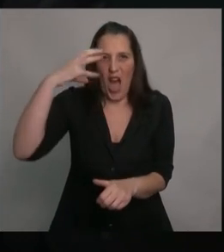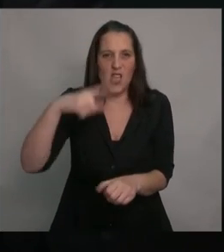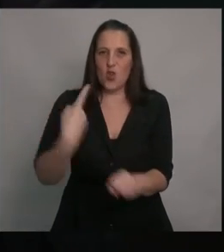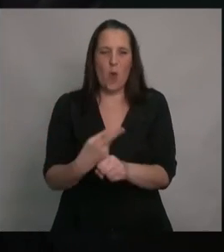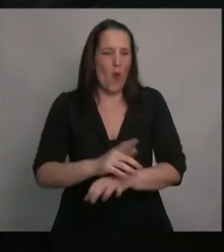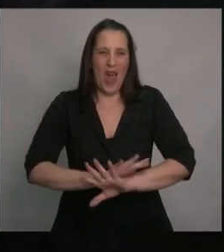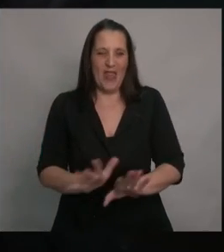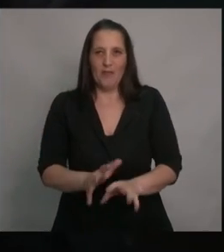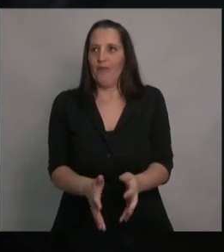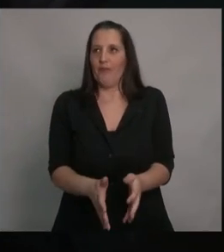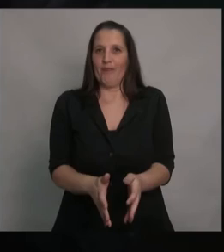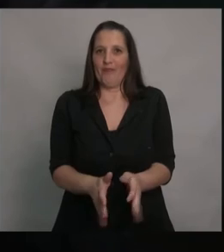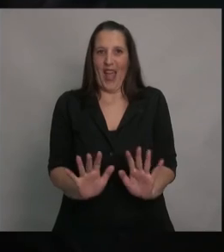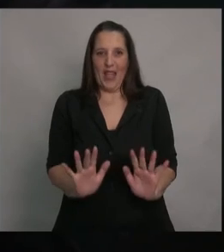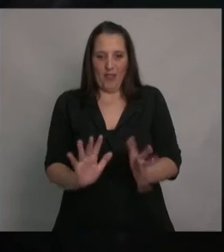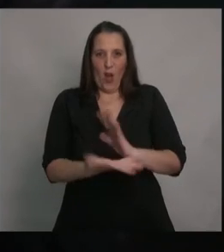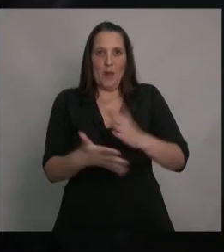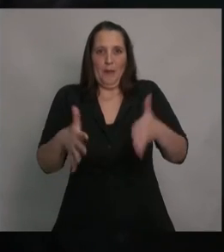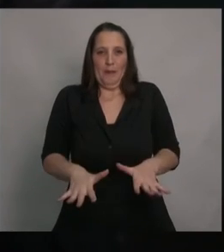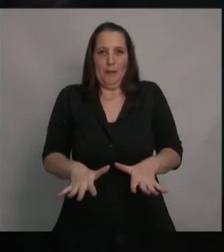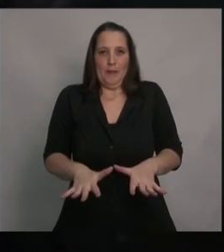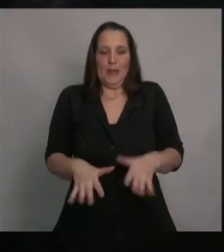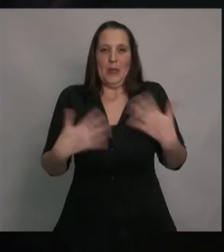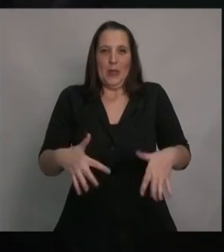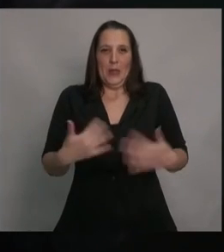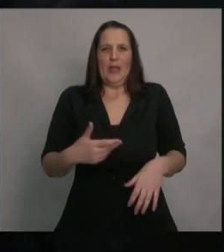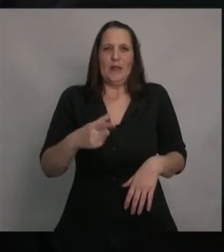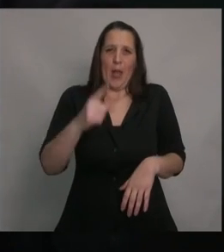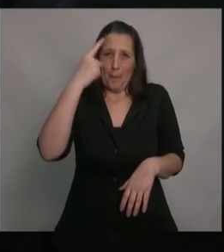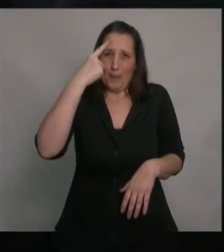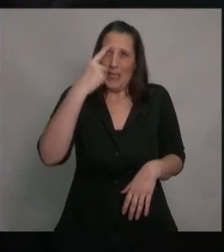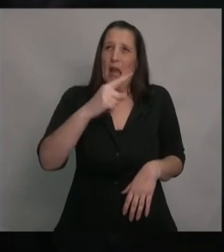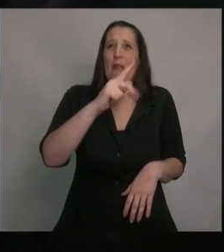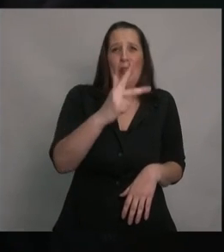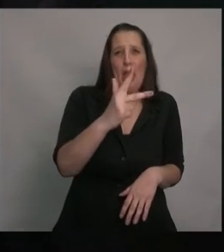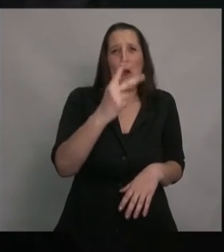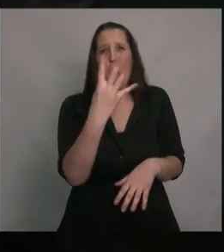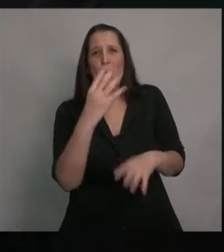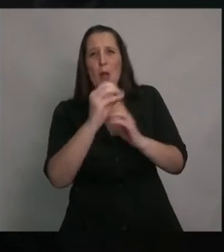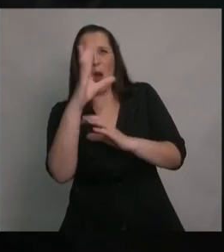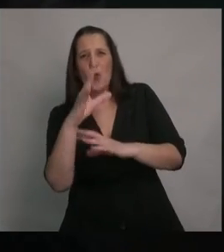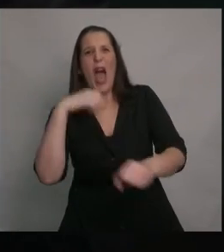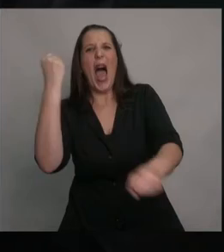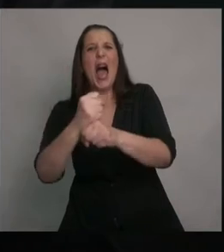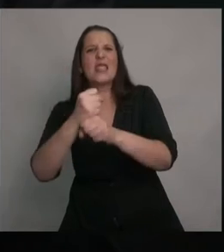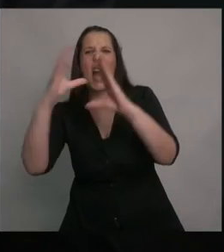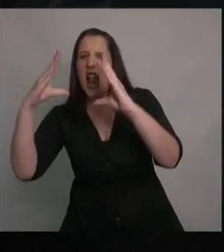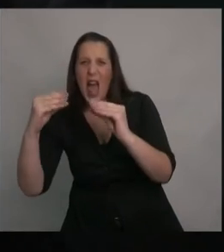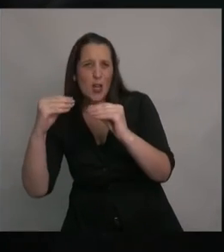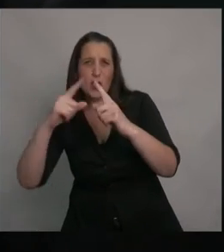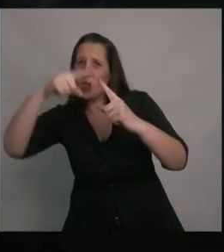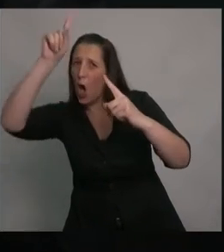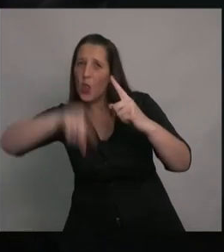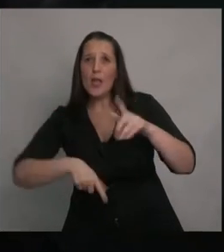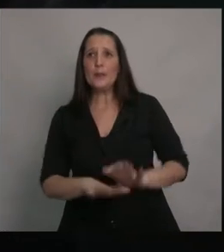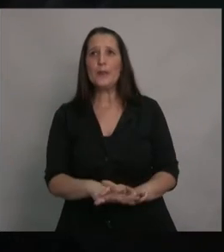todo ese tiempo, desde las 3 o 4 de la mañana hasta las 8:30 de la noche, en esas condiciones. Uno llega muerto a